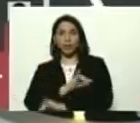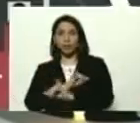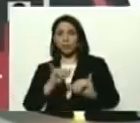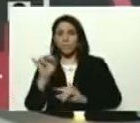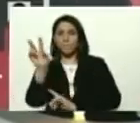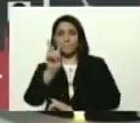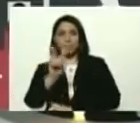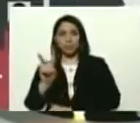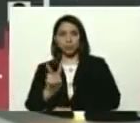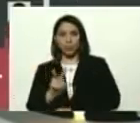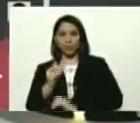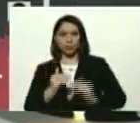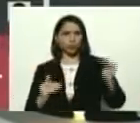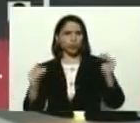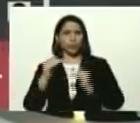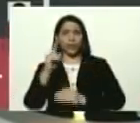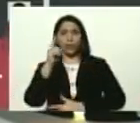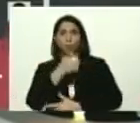Venezuela supera el